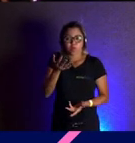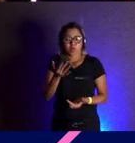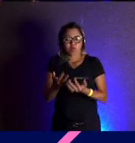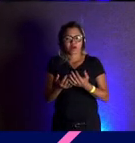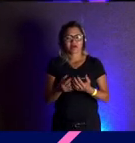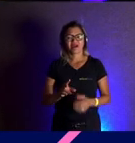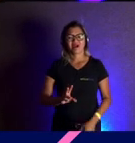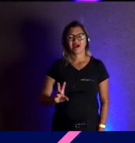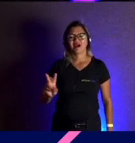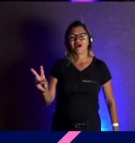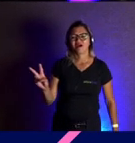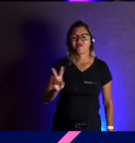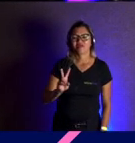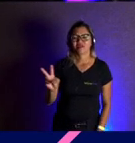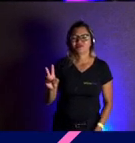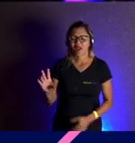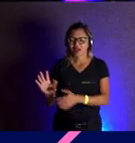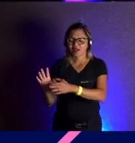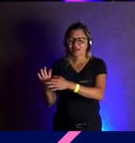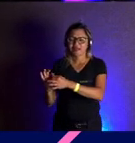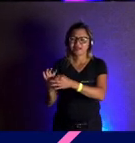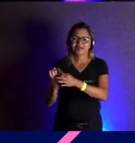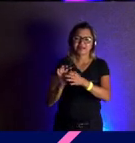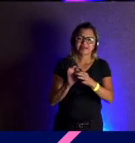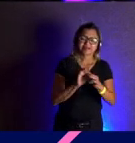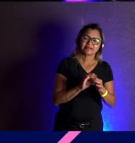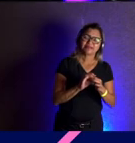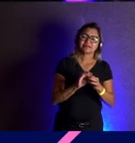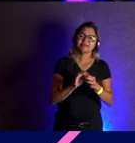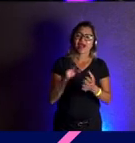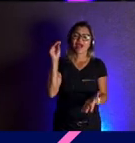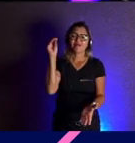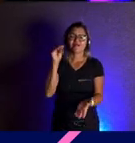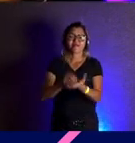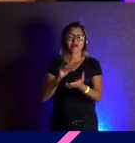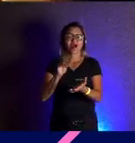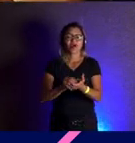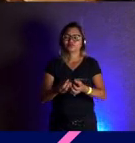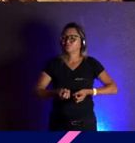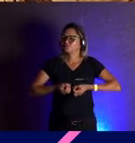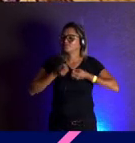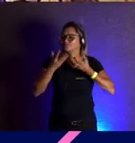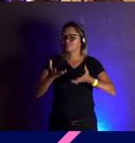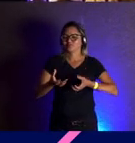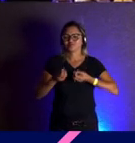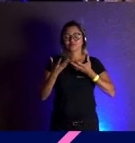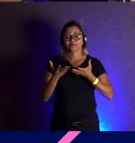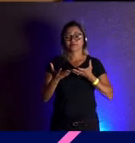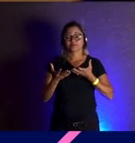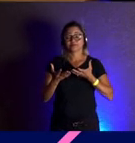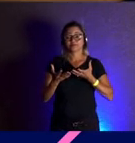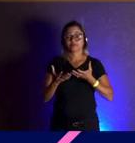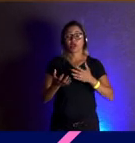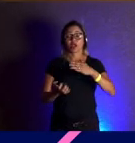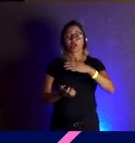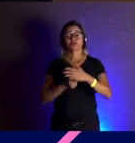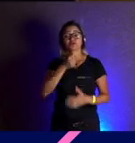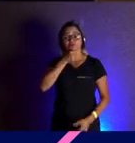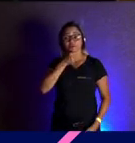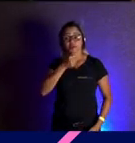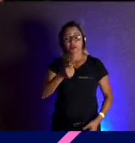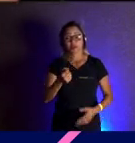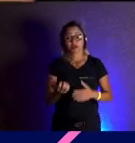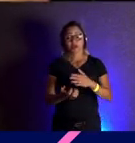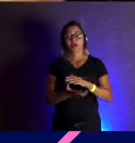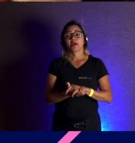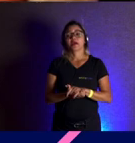tiene un contexto importante de vacíos de información. En el caso de la prensa hay grandes desiertos informativos.